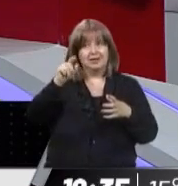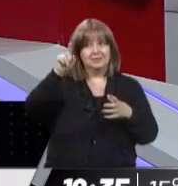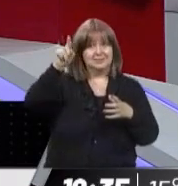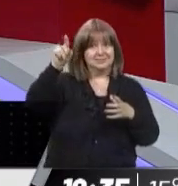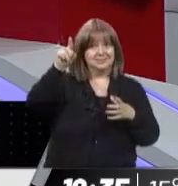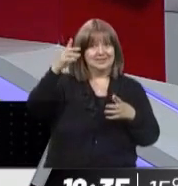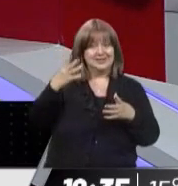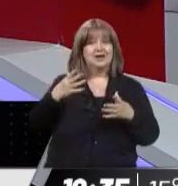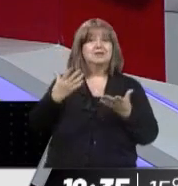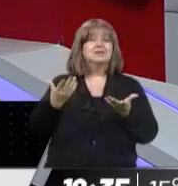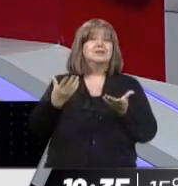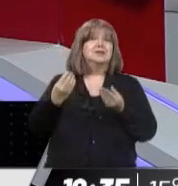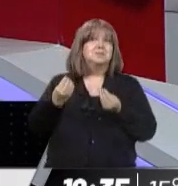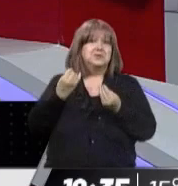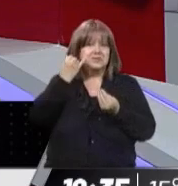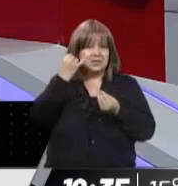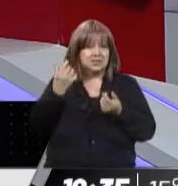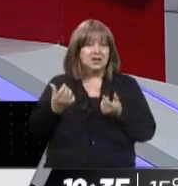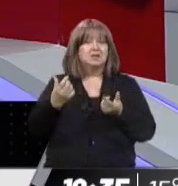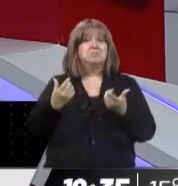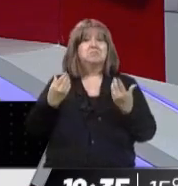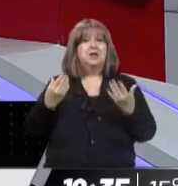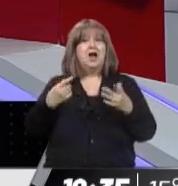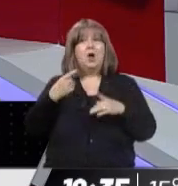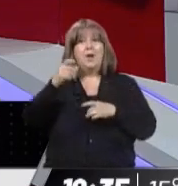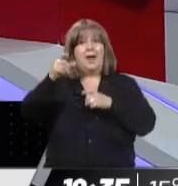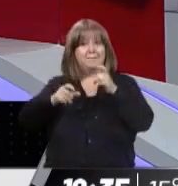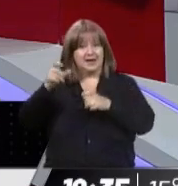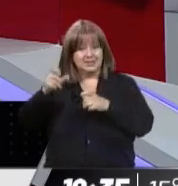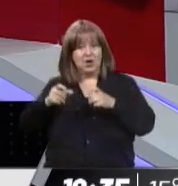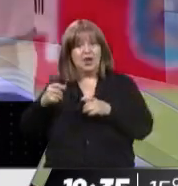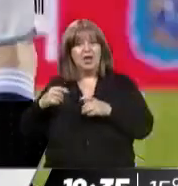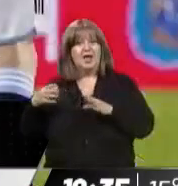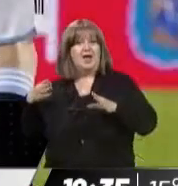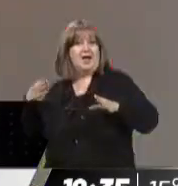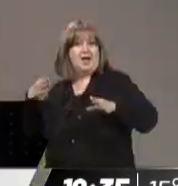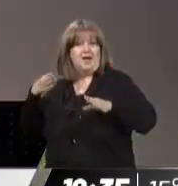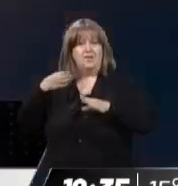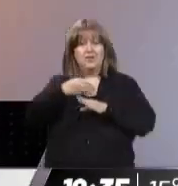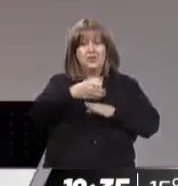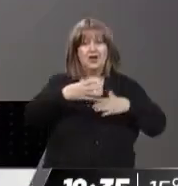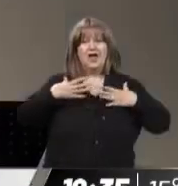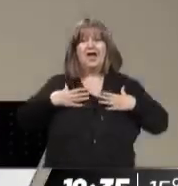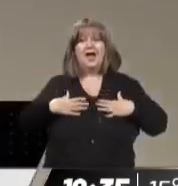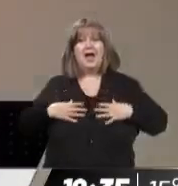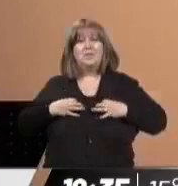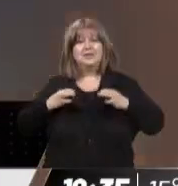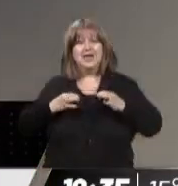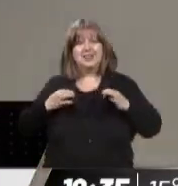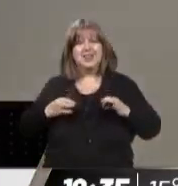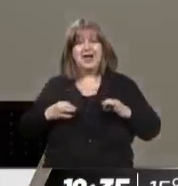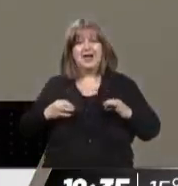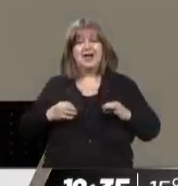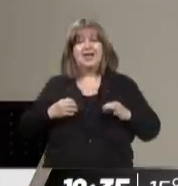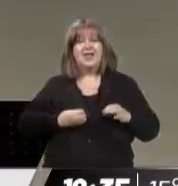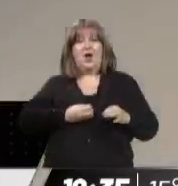completo colador. Y Kenneth Leiva, el hincha que se mete al estadio, se mete a la cancha en realidad, con la camiseta de ¿quién? De